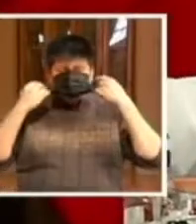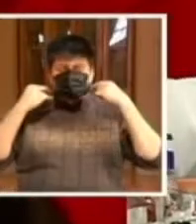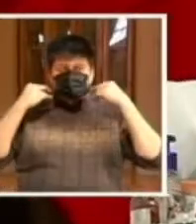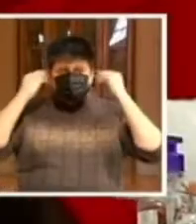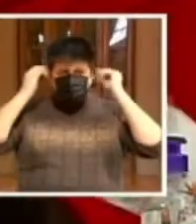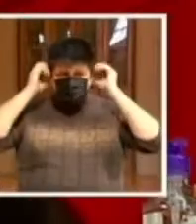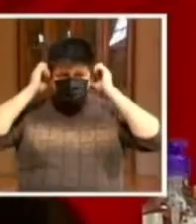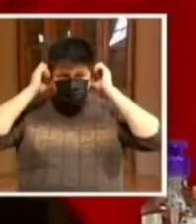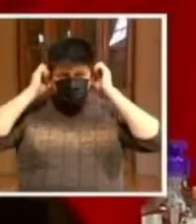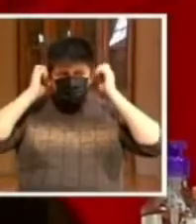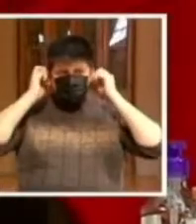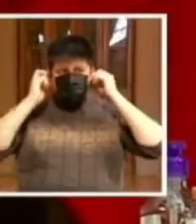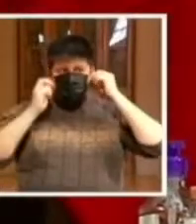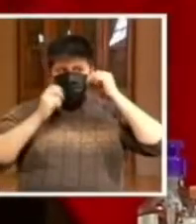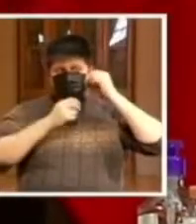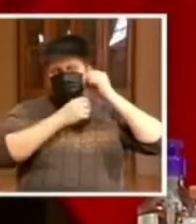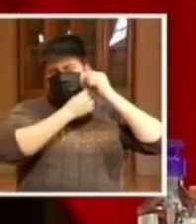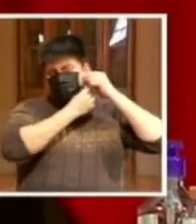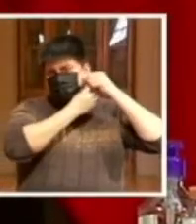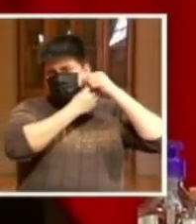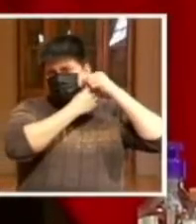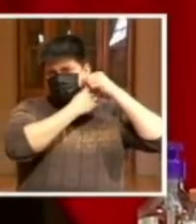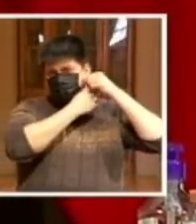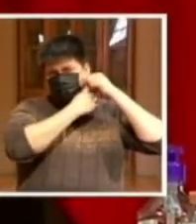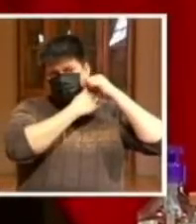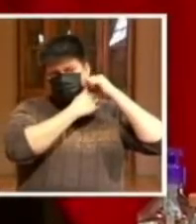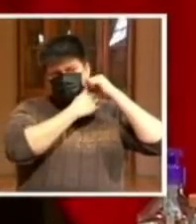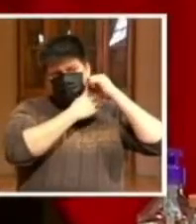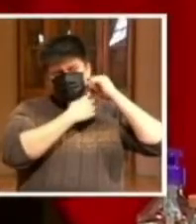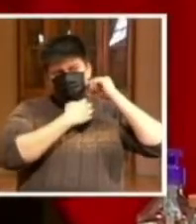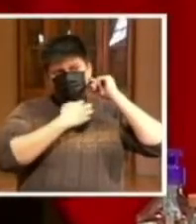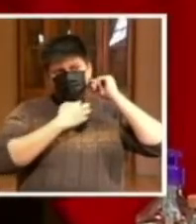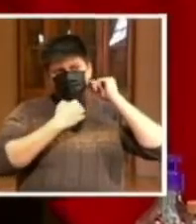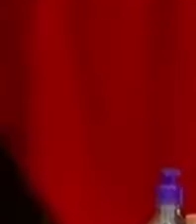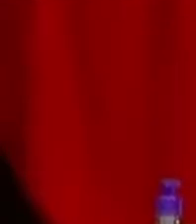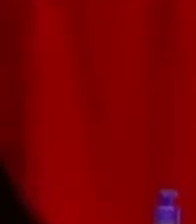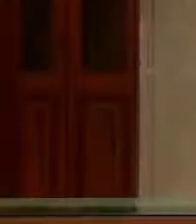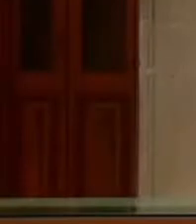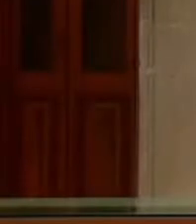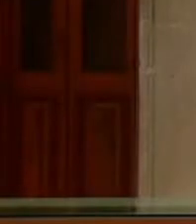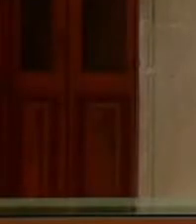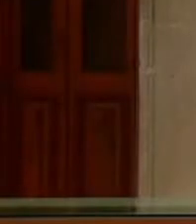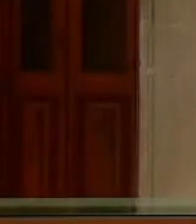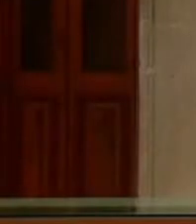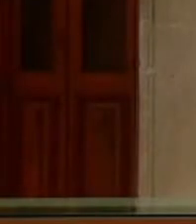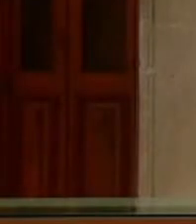de Francisco Ríos y Jesús Monjarás, Maricruz Gutiérrez, Noticias 28.